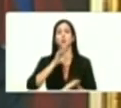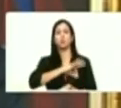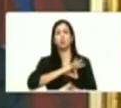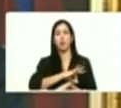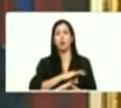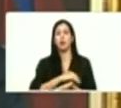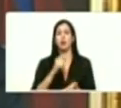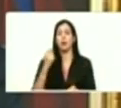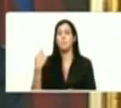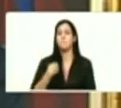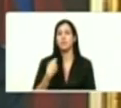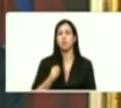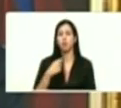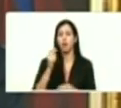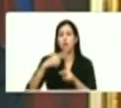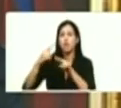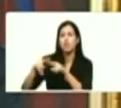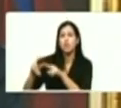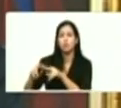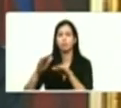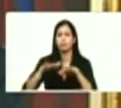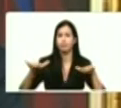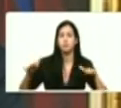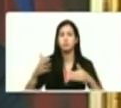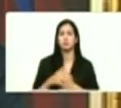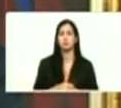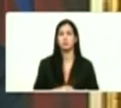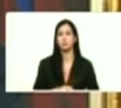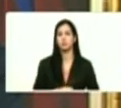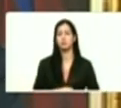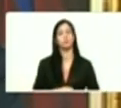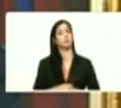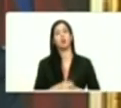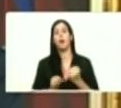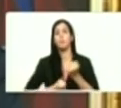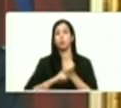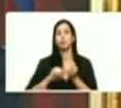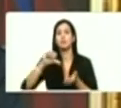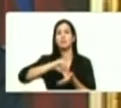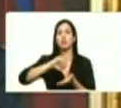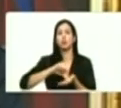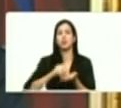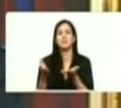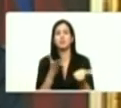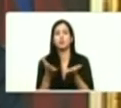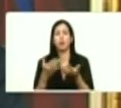por miles con el apoyo en las proveedurías ¿falta mucho por hacer? claro que sí